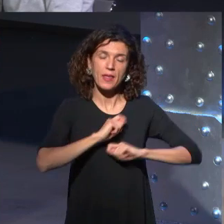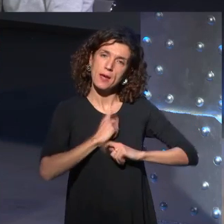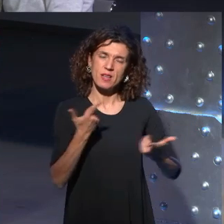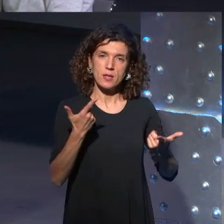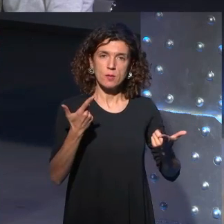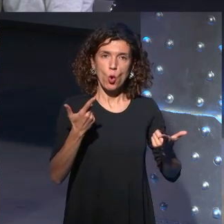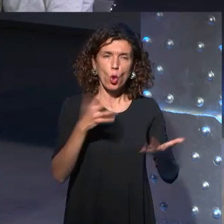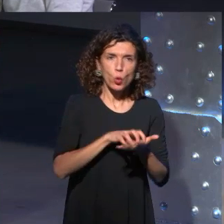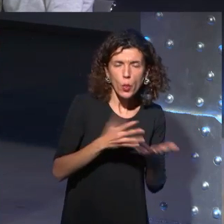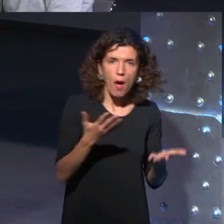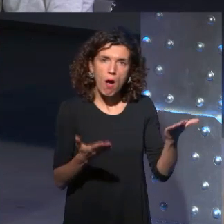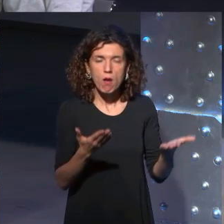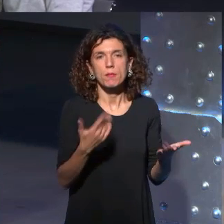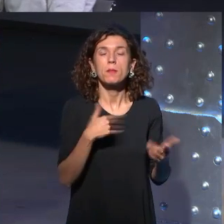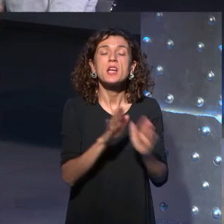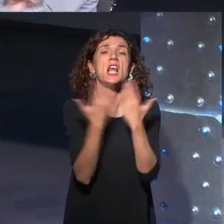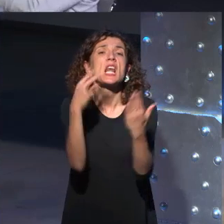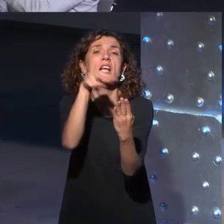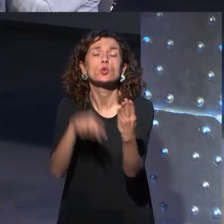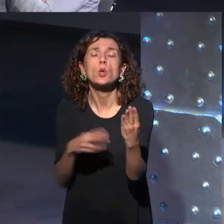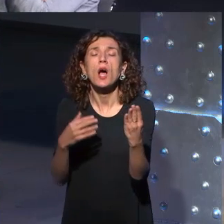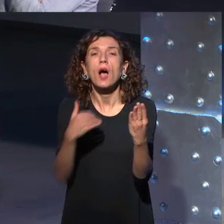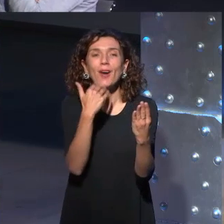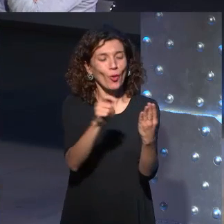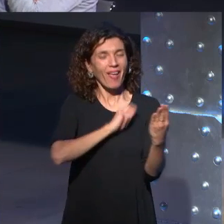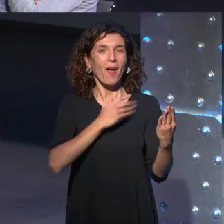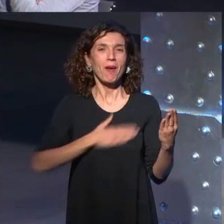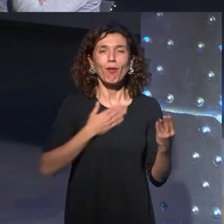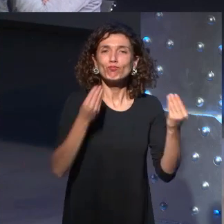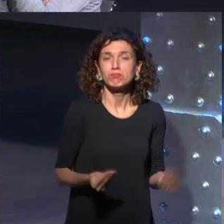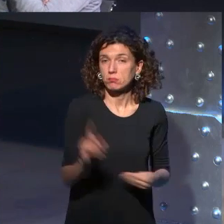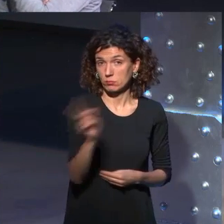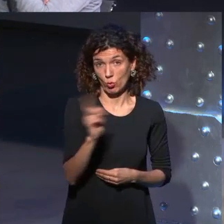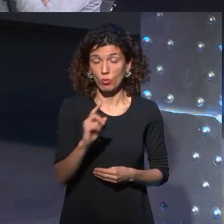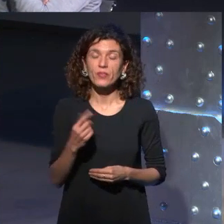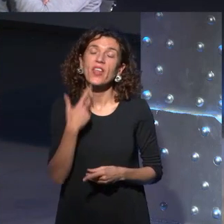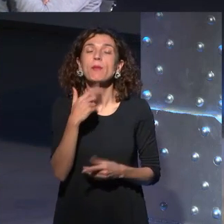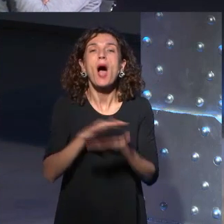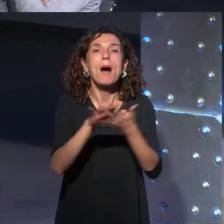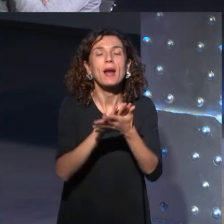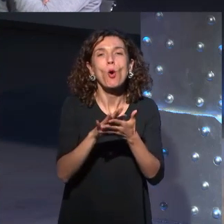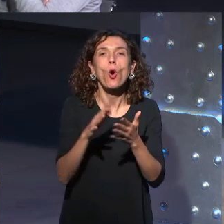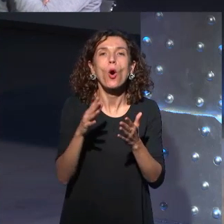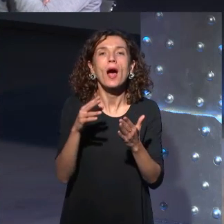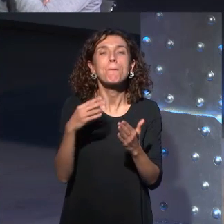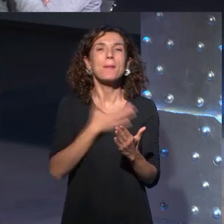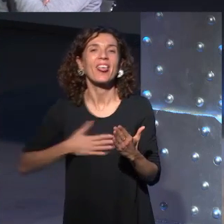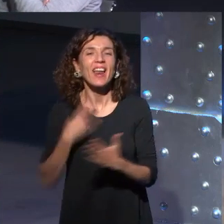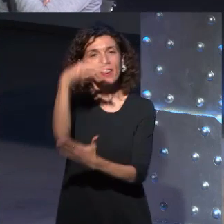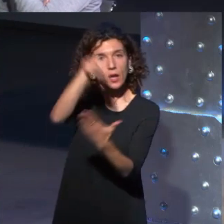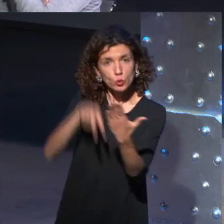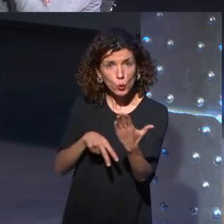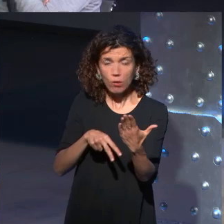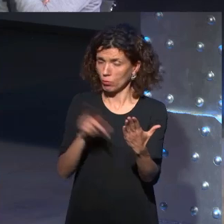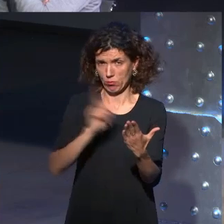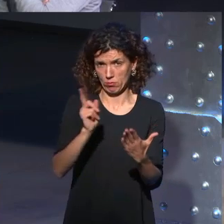quiero que... El acto de la lectura no siempre tiene que ser placentero. Es que siempre hablan del placer de la lectura. No es cierto, no tiene